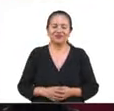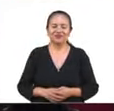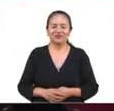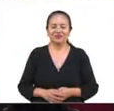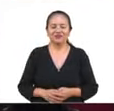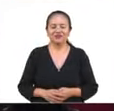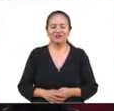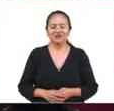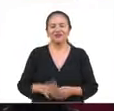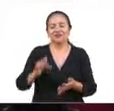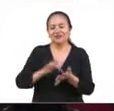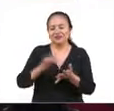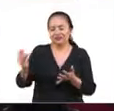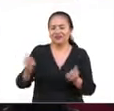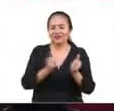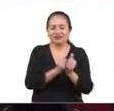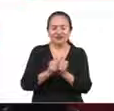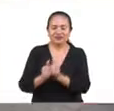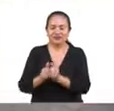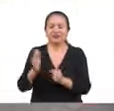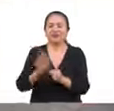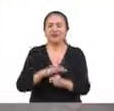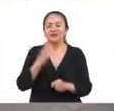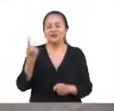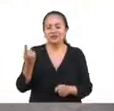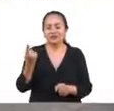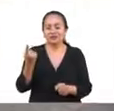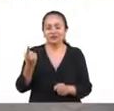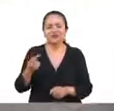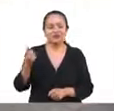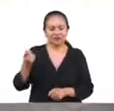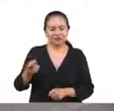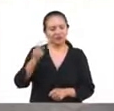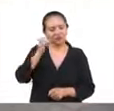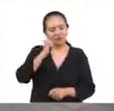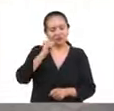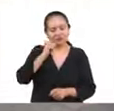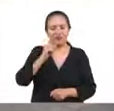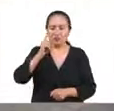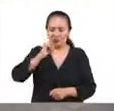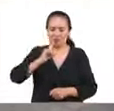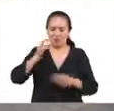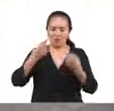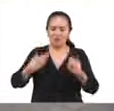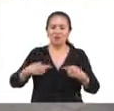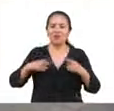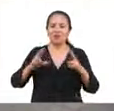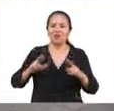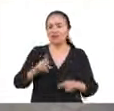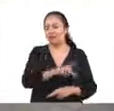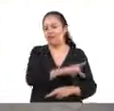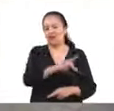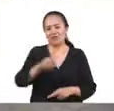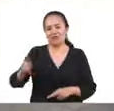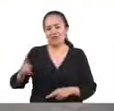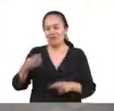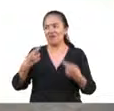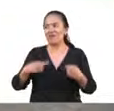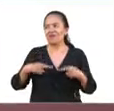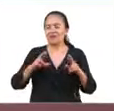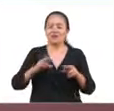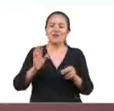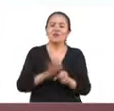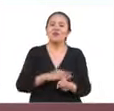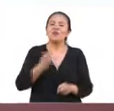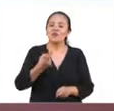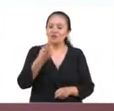por acompañarnos, porque además ella es una digna representante de todas nosotras, por ello ella